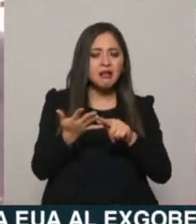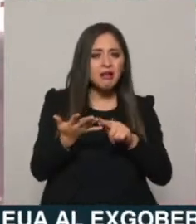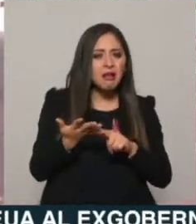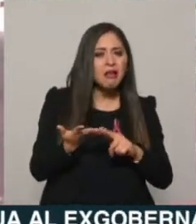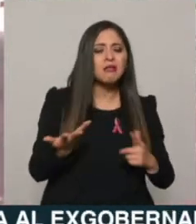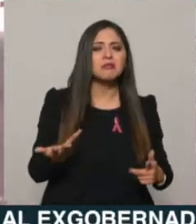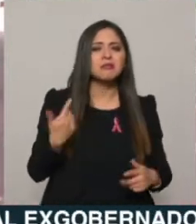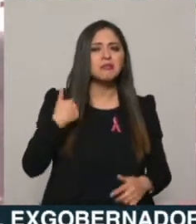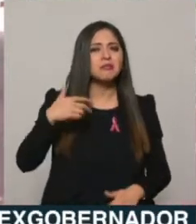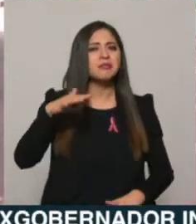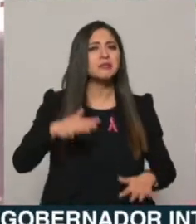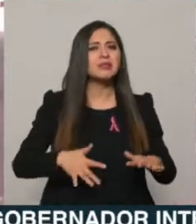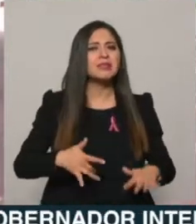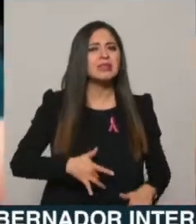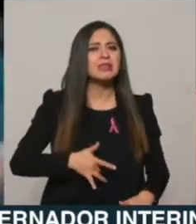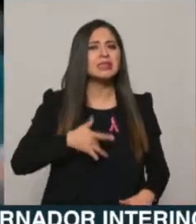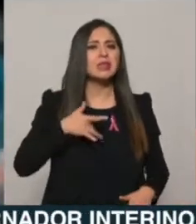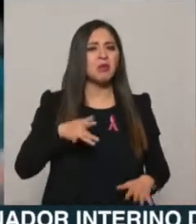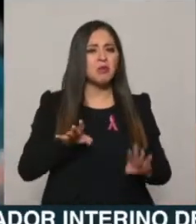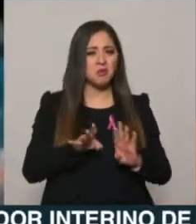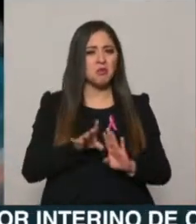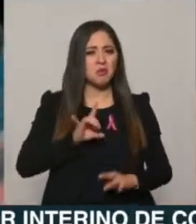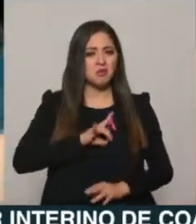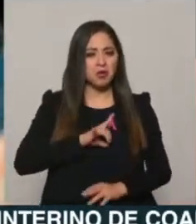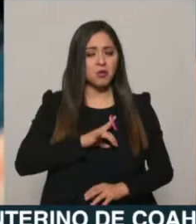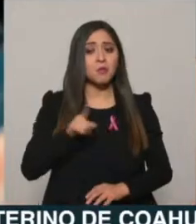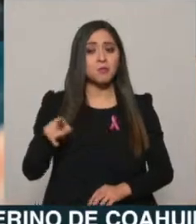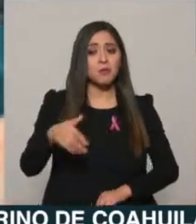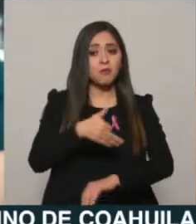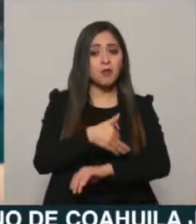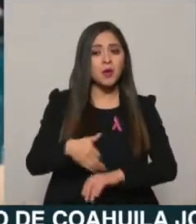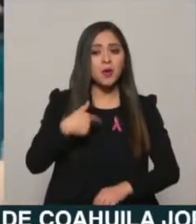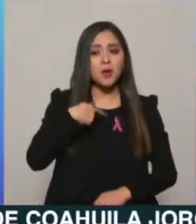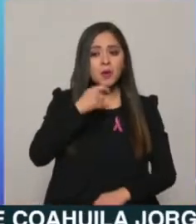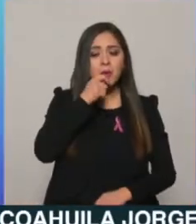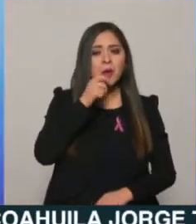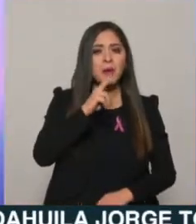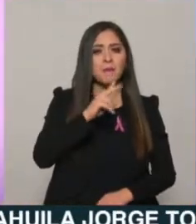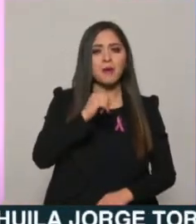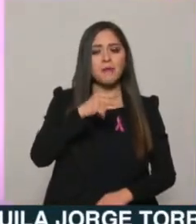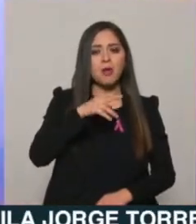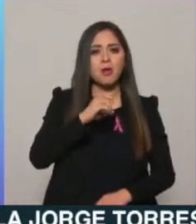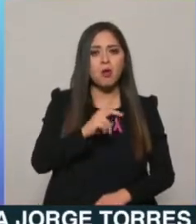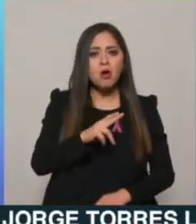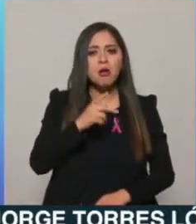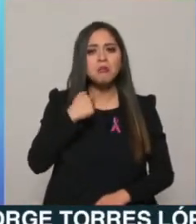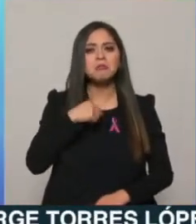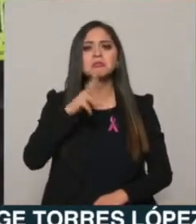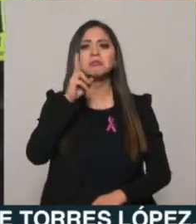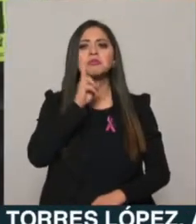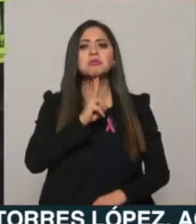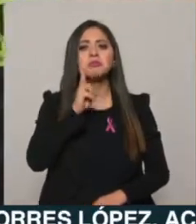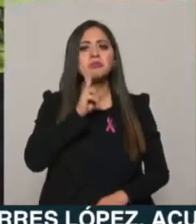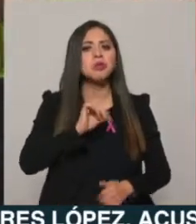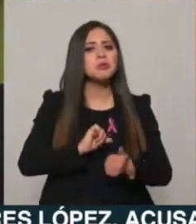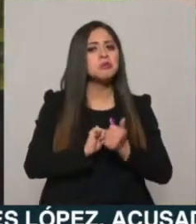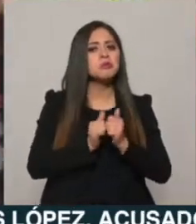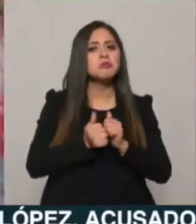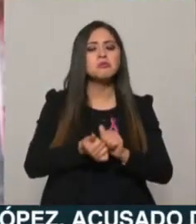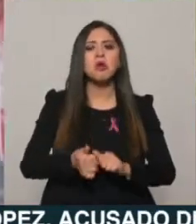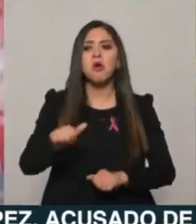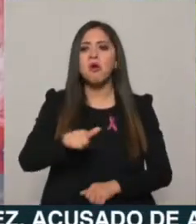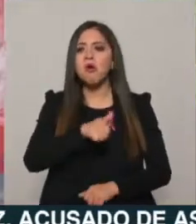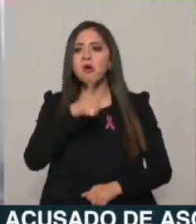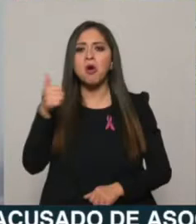como mucho miedo, ¿no? Un familiar utilizaba vapeadores, y ahí fue cuando los probó y desde entonces no ha